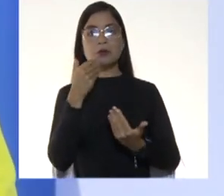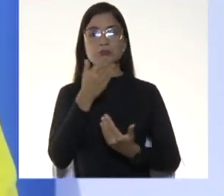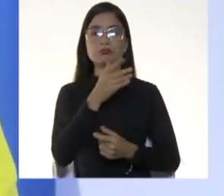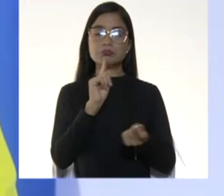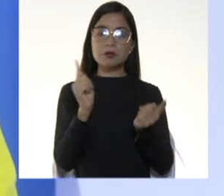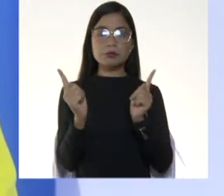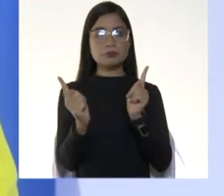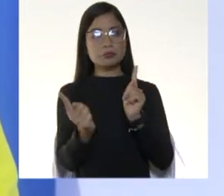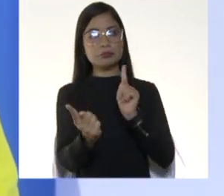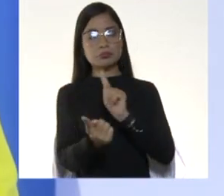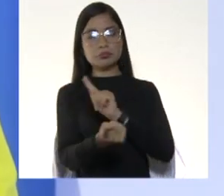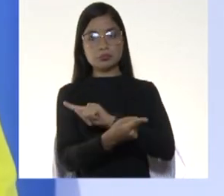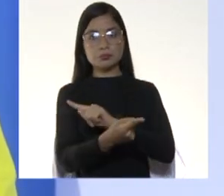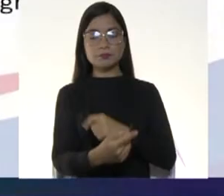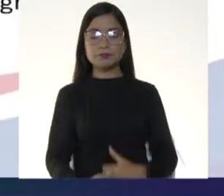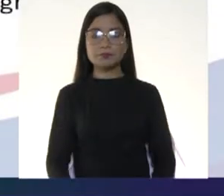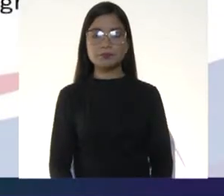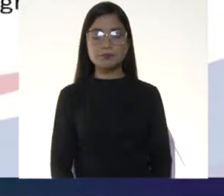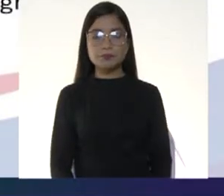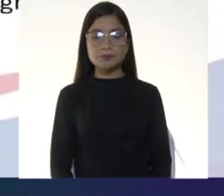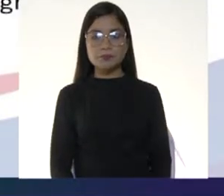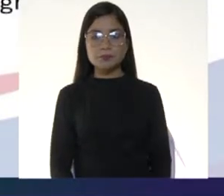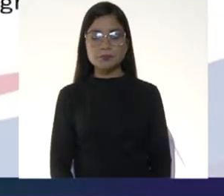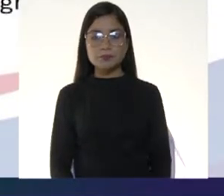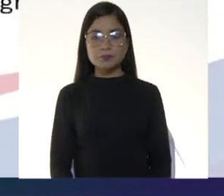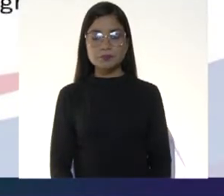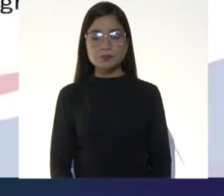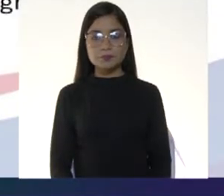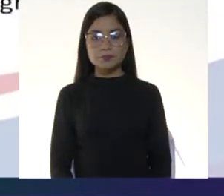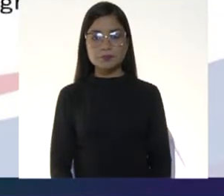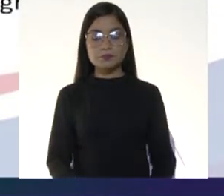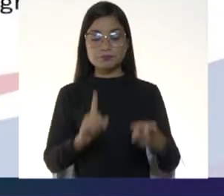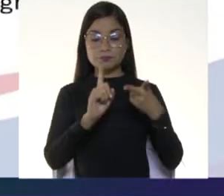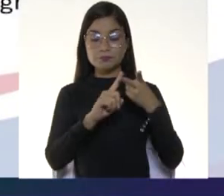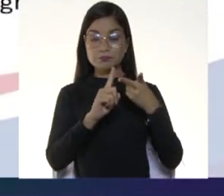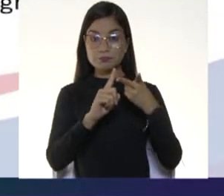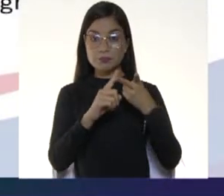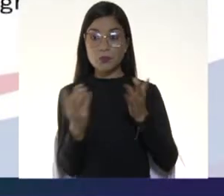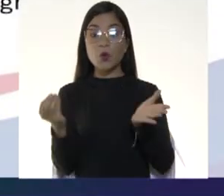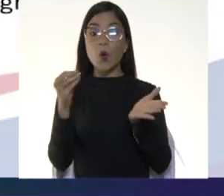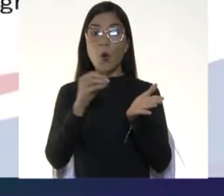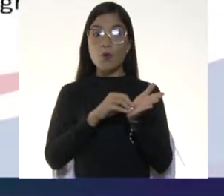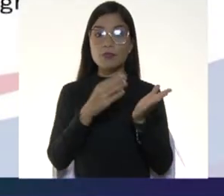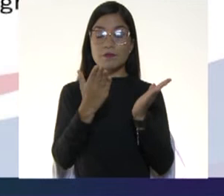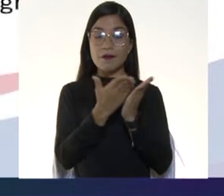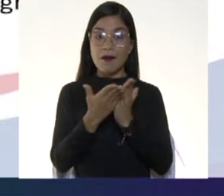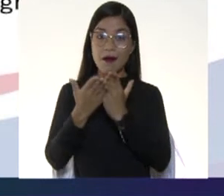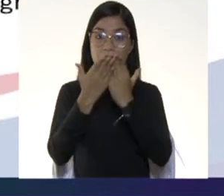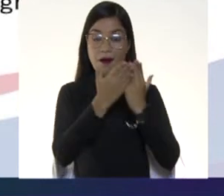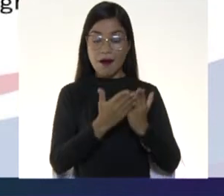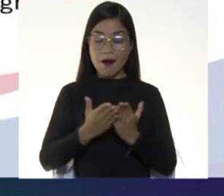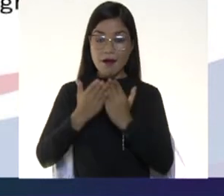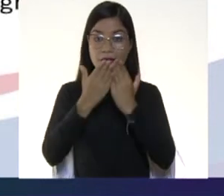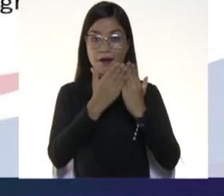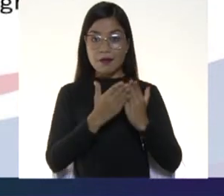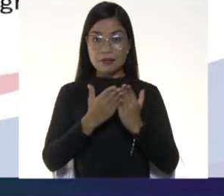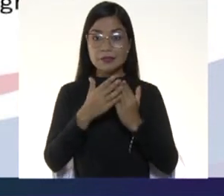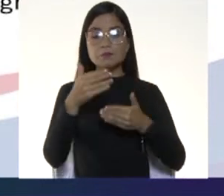las actividades dentro del hogar. Por otro lado, el regreso a clases, como ya lo hemos dicho,